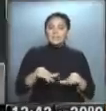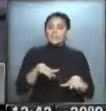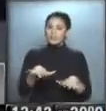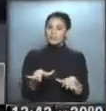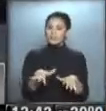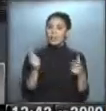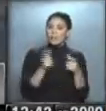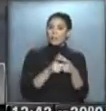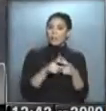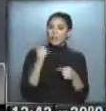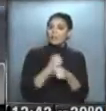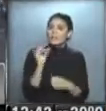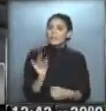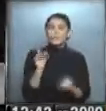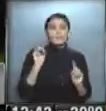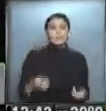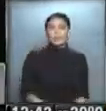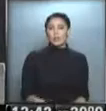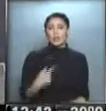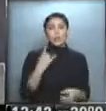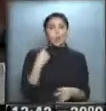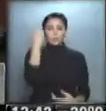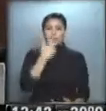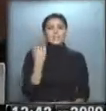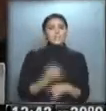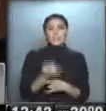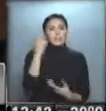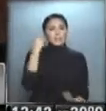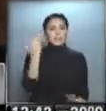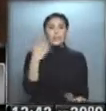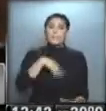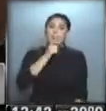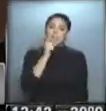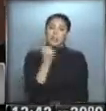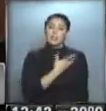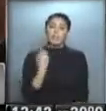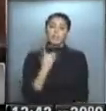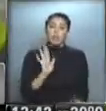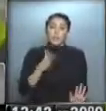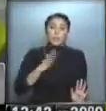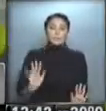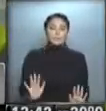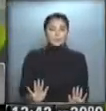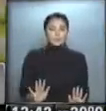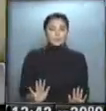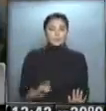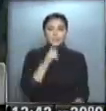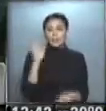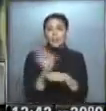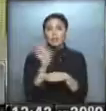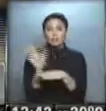es inevitable, ¿no? Uno siempre piensa en eso, sobre todo un director, tengo esa impresión, ¿no? Para un